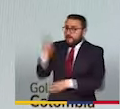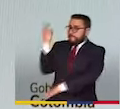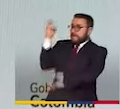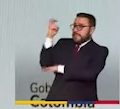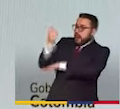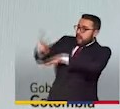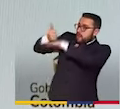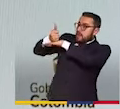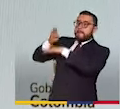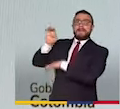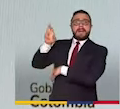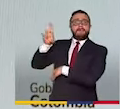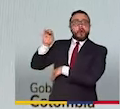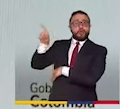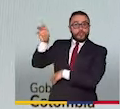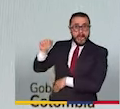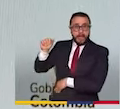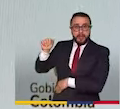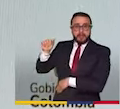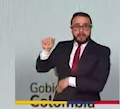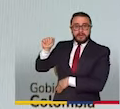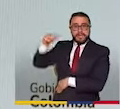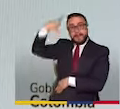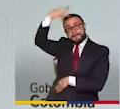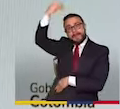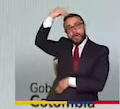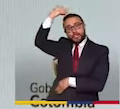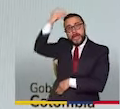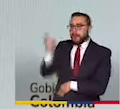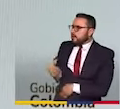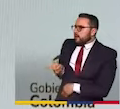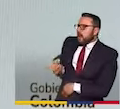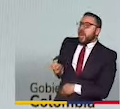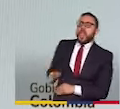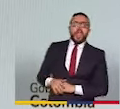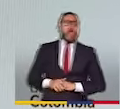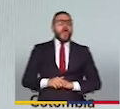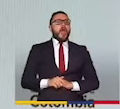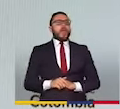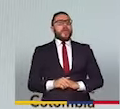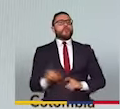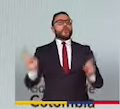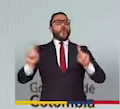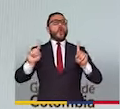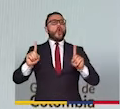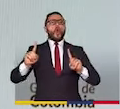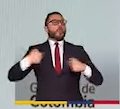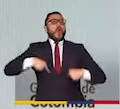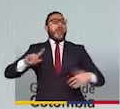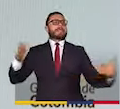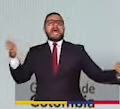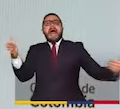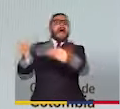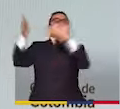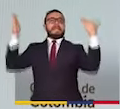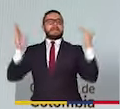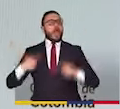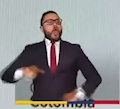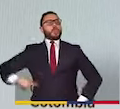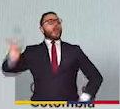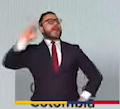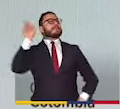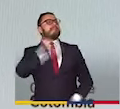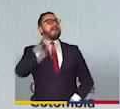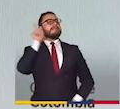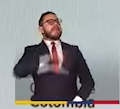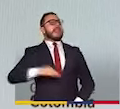mentira, y las pruebas del proceso dicen que es un atentado, como dijeron que era una mentira el atentado